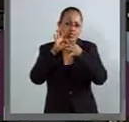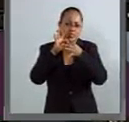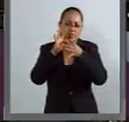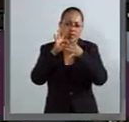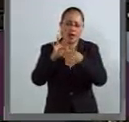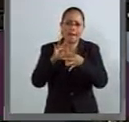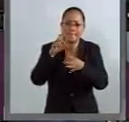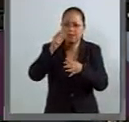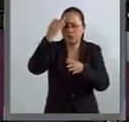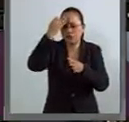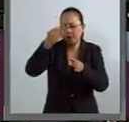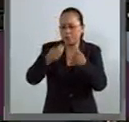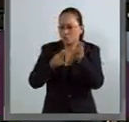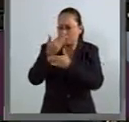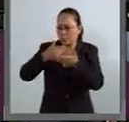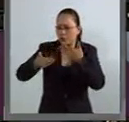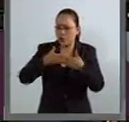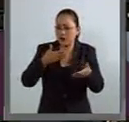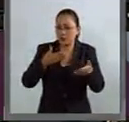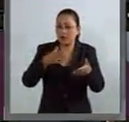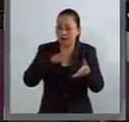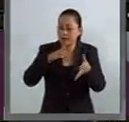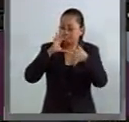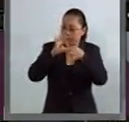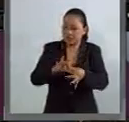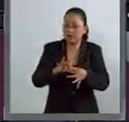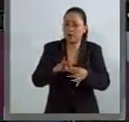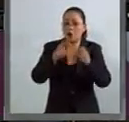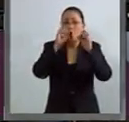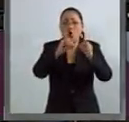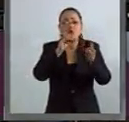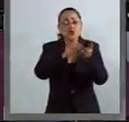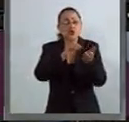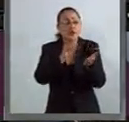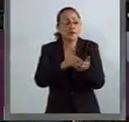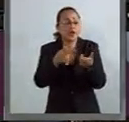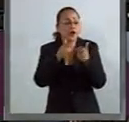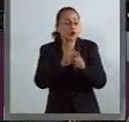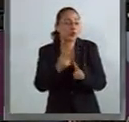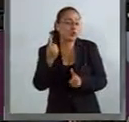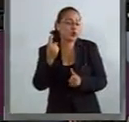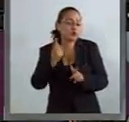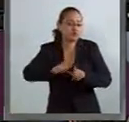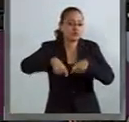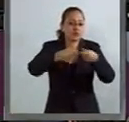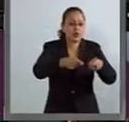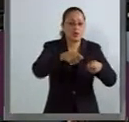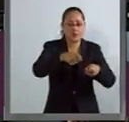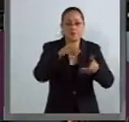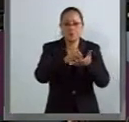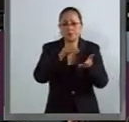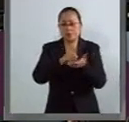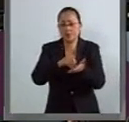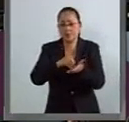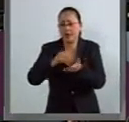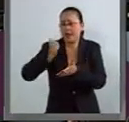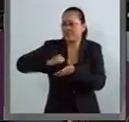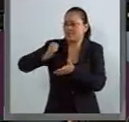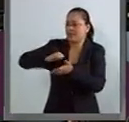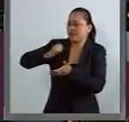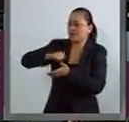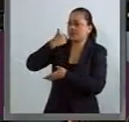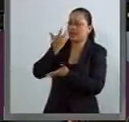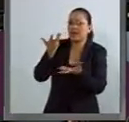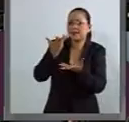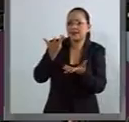tiempos, o todavía tenemos legislaturas que hacen política al más viejo estilo que